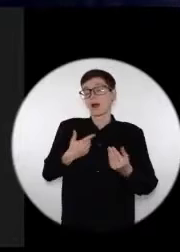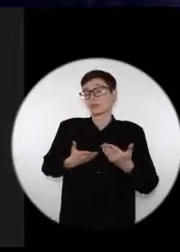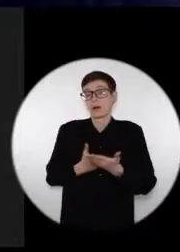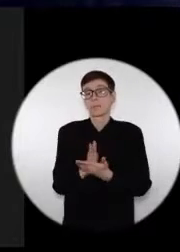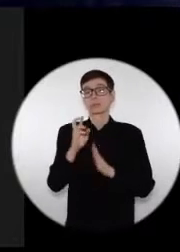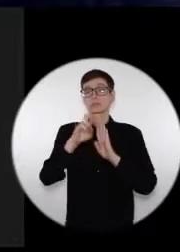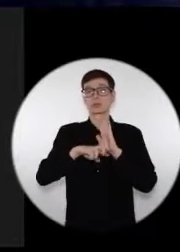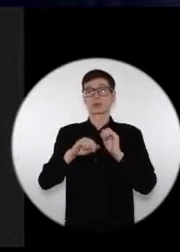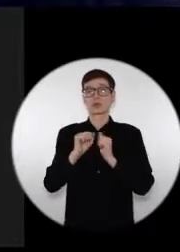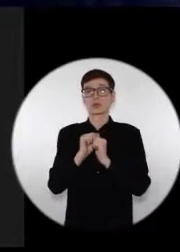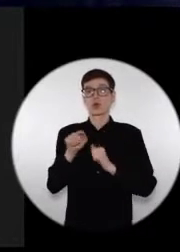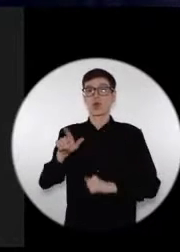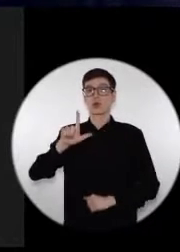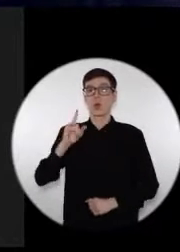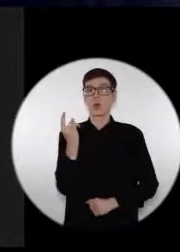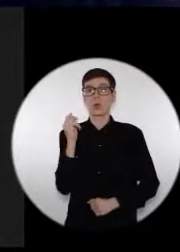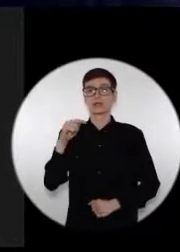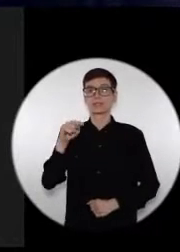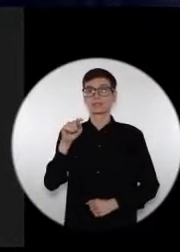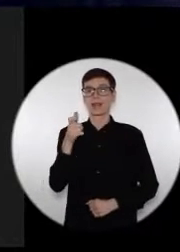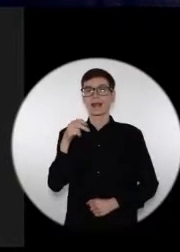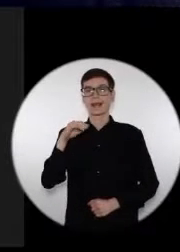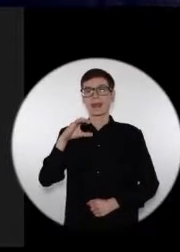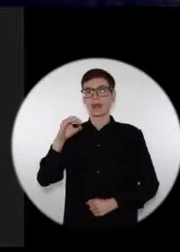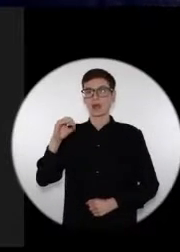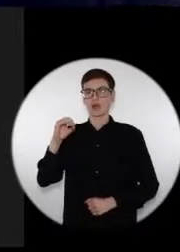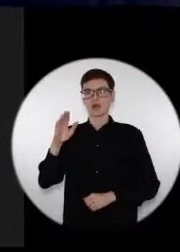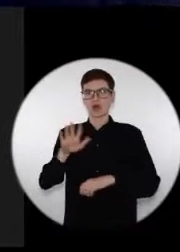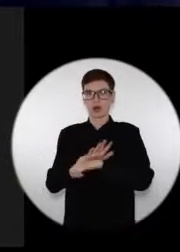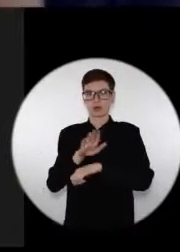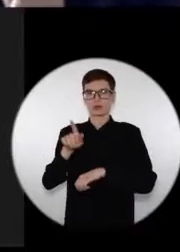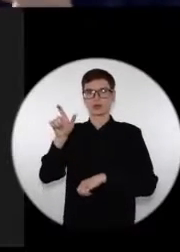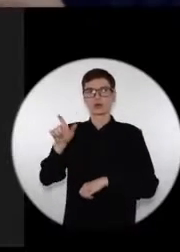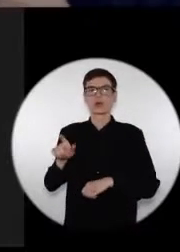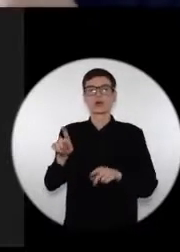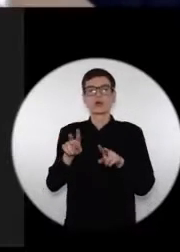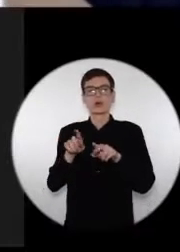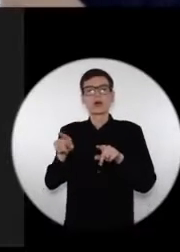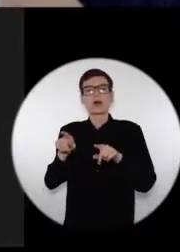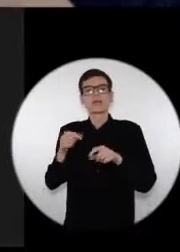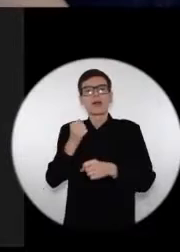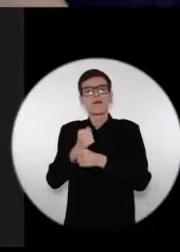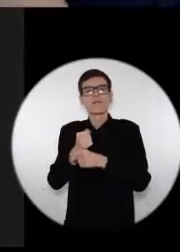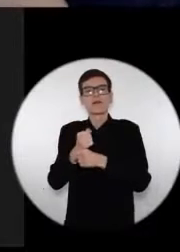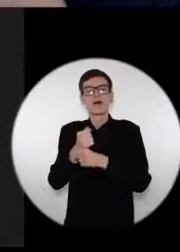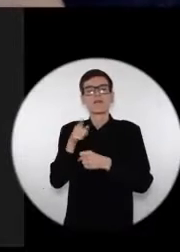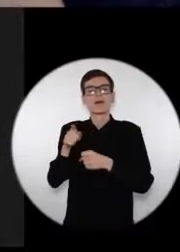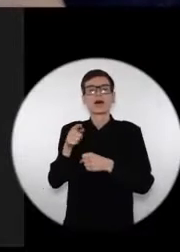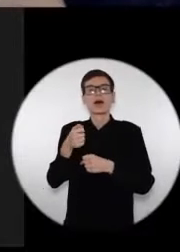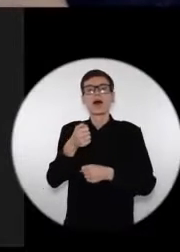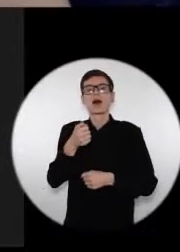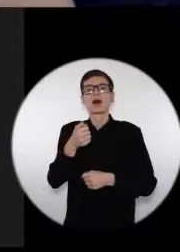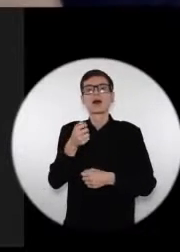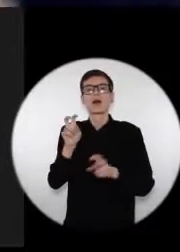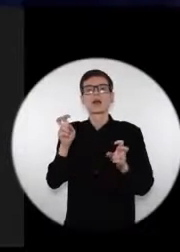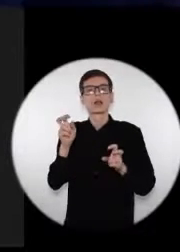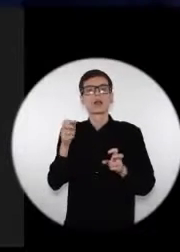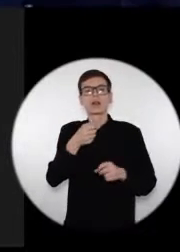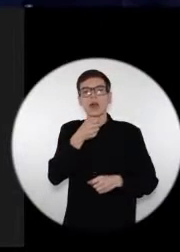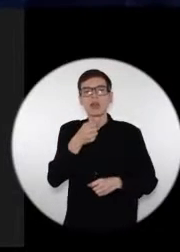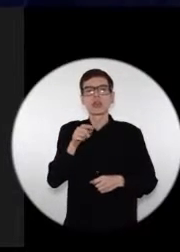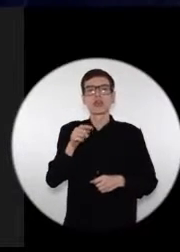partimos porque lo ineco nosotros en el 2014 trabajamos juntos porque en la radio que leo